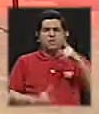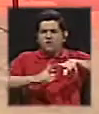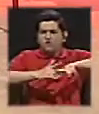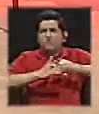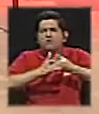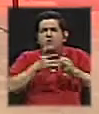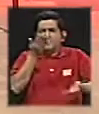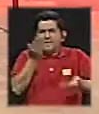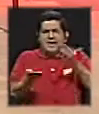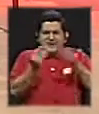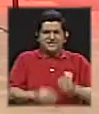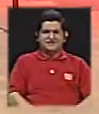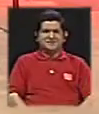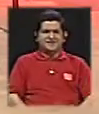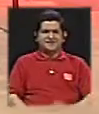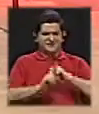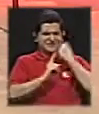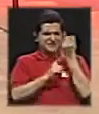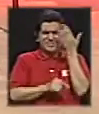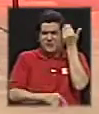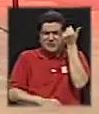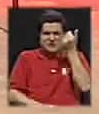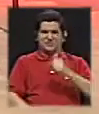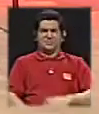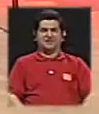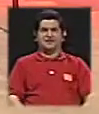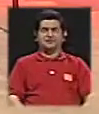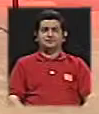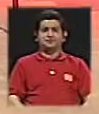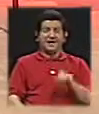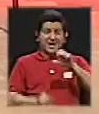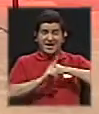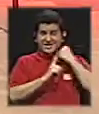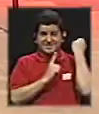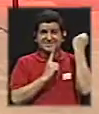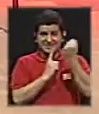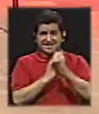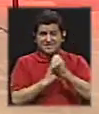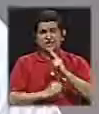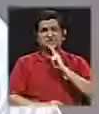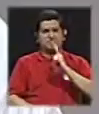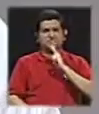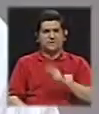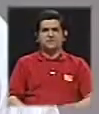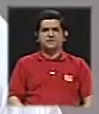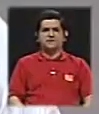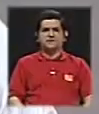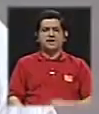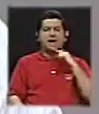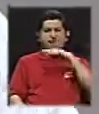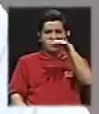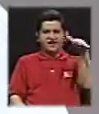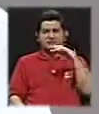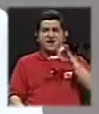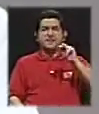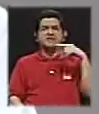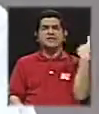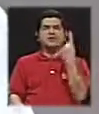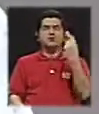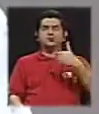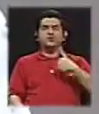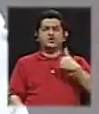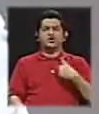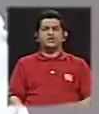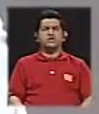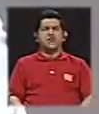grandes rasgos, ¿por qué está ocurriendo esta situación? En realidad, esta situación es una realidad que no solamente se vive desde